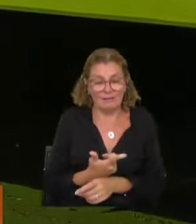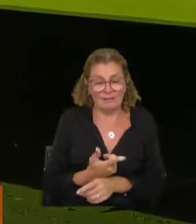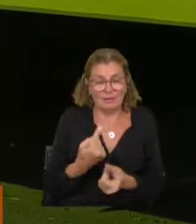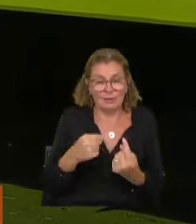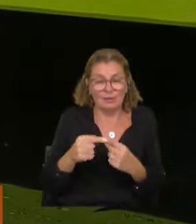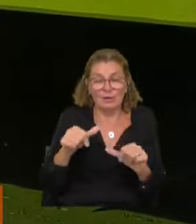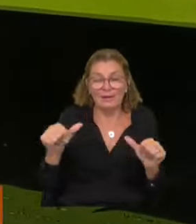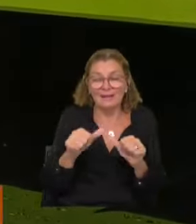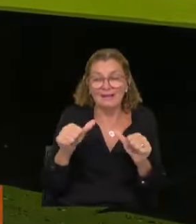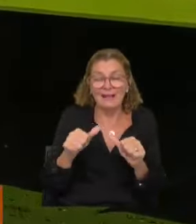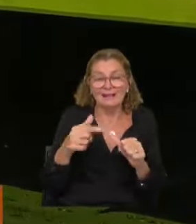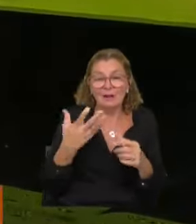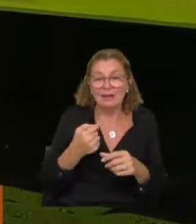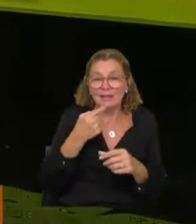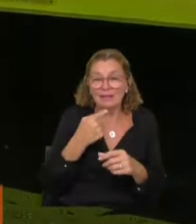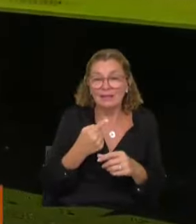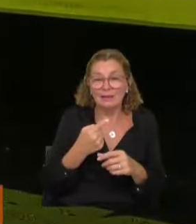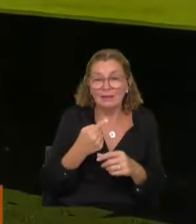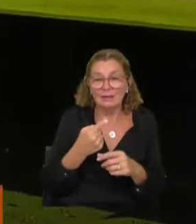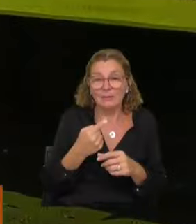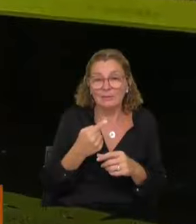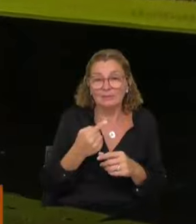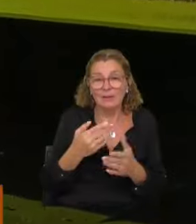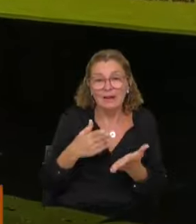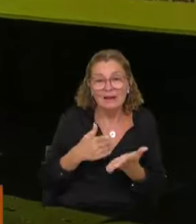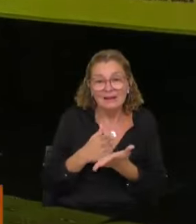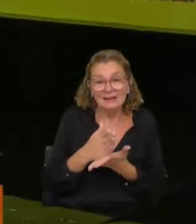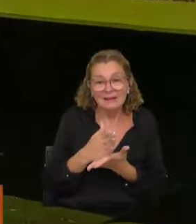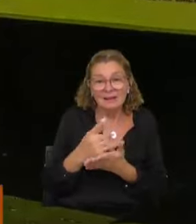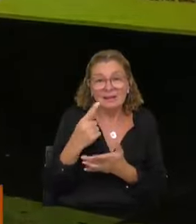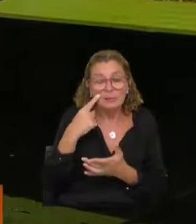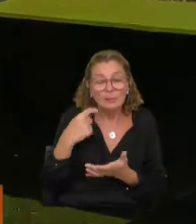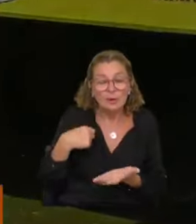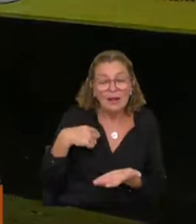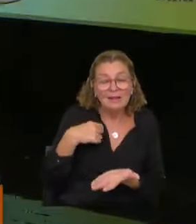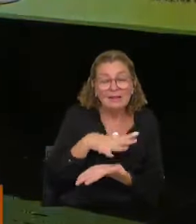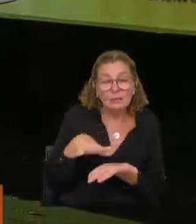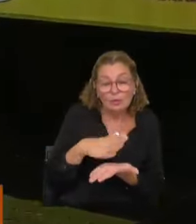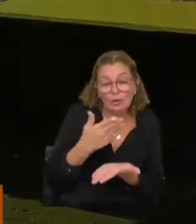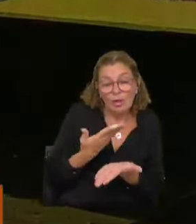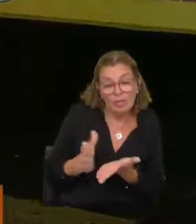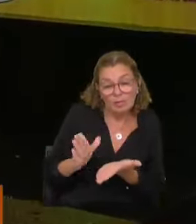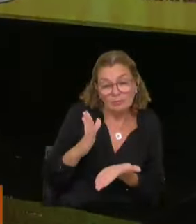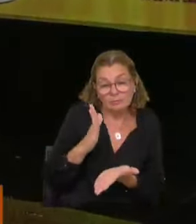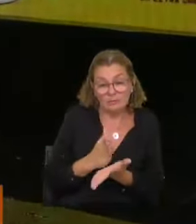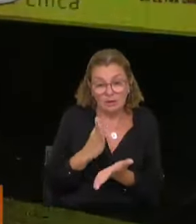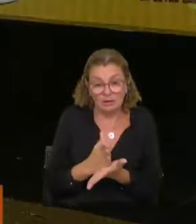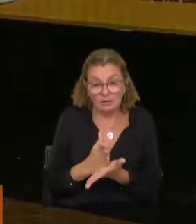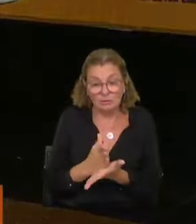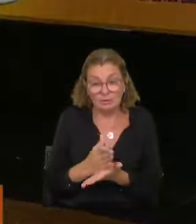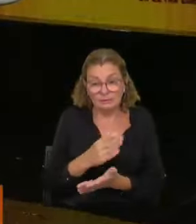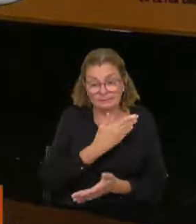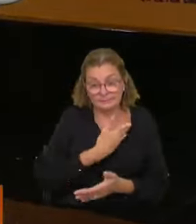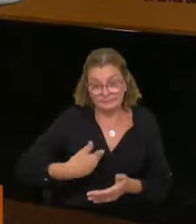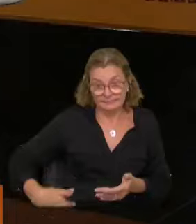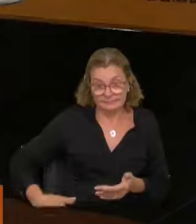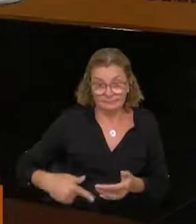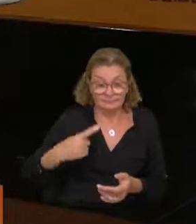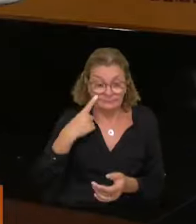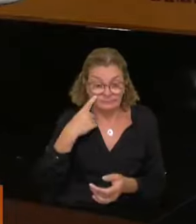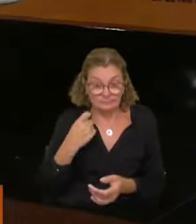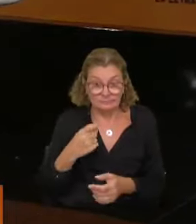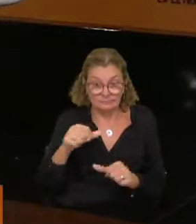que se genera es lo que yo llamo la línea de la desprotección se detecta una situación de vulneración de derechos no el estado la detecta